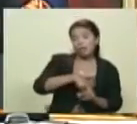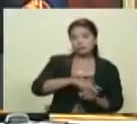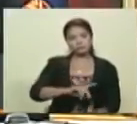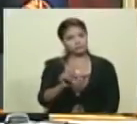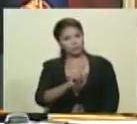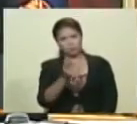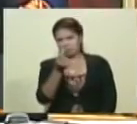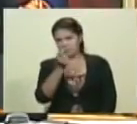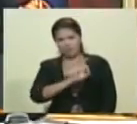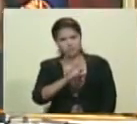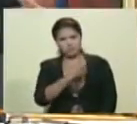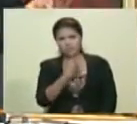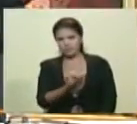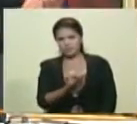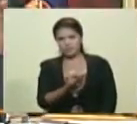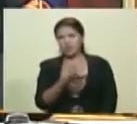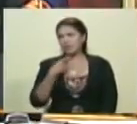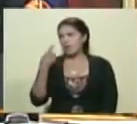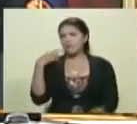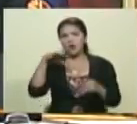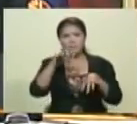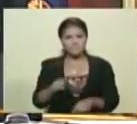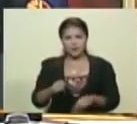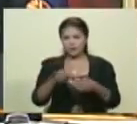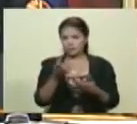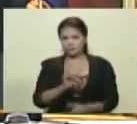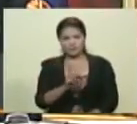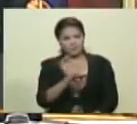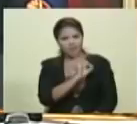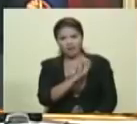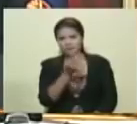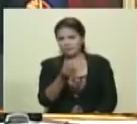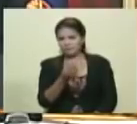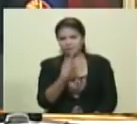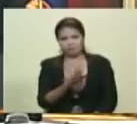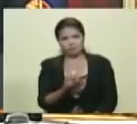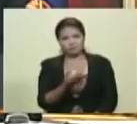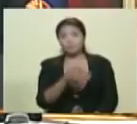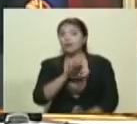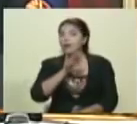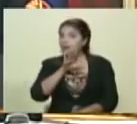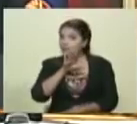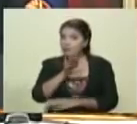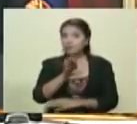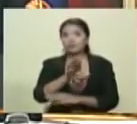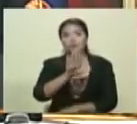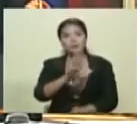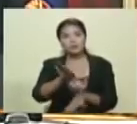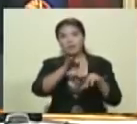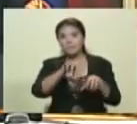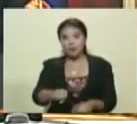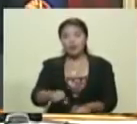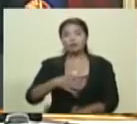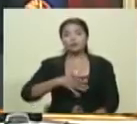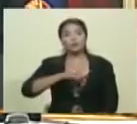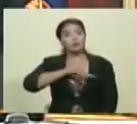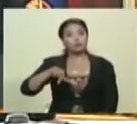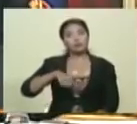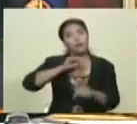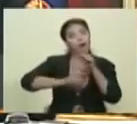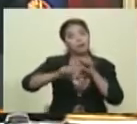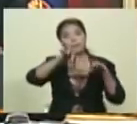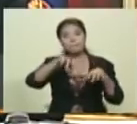lo dice, ni los viejos imperios coloniales. Así será en el futuro la ideología antiimperialista. Nosotros somos